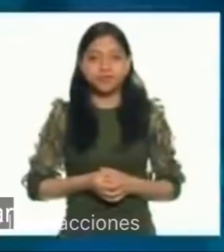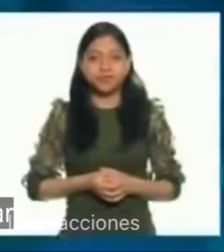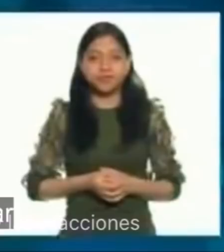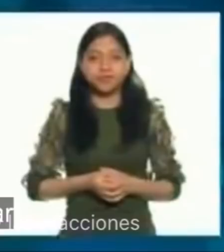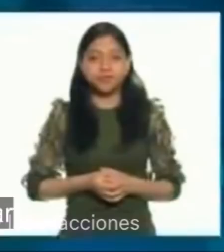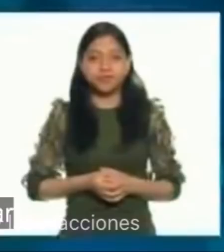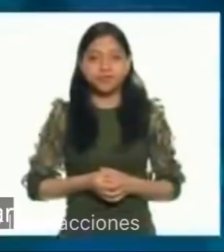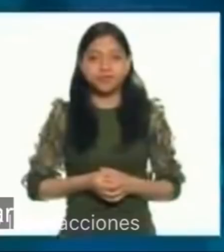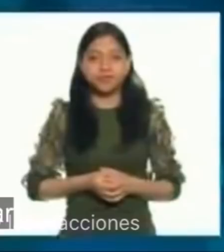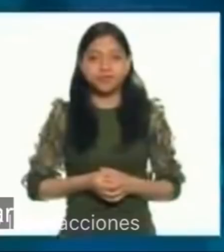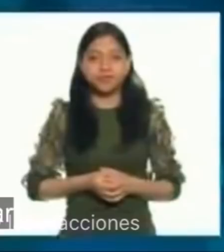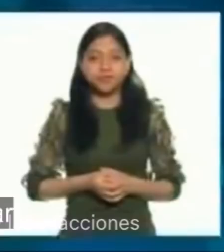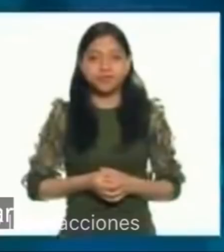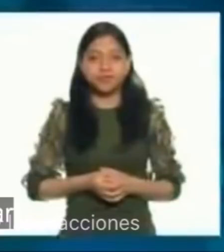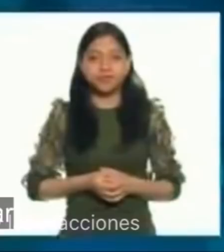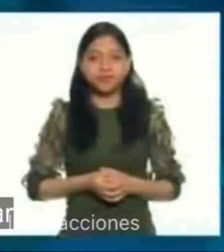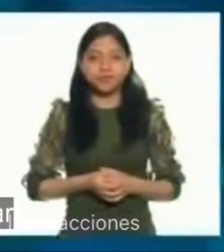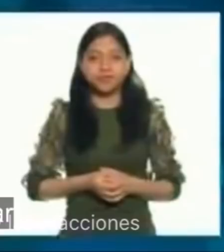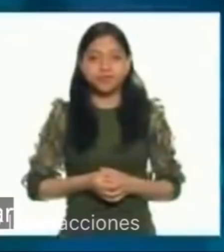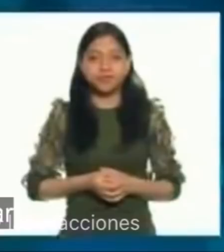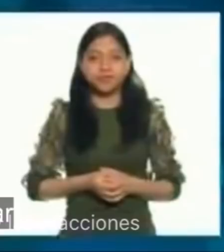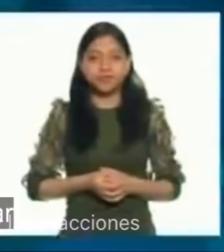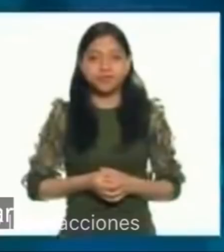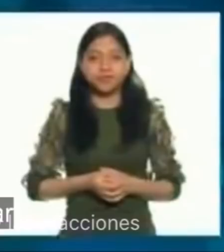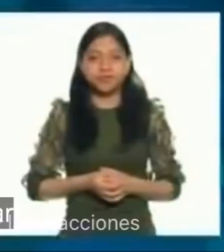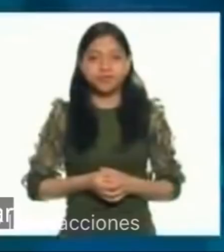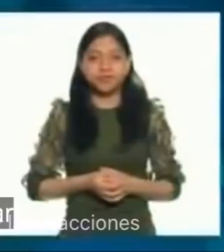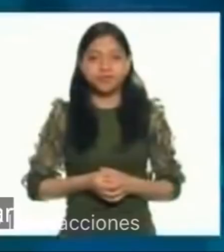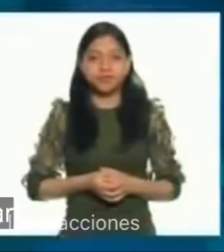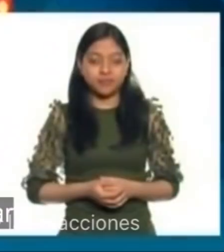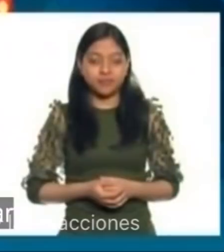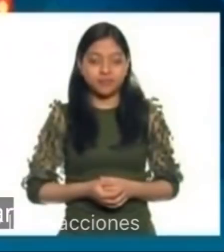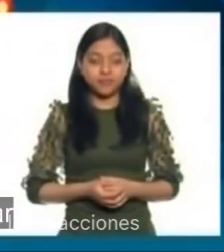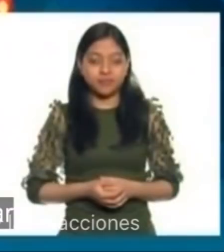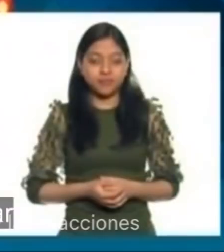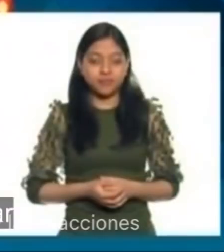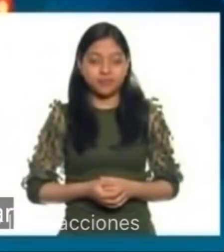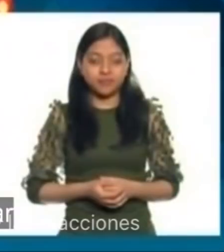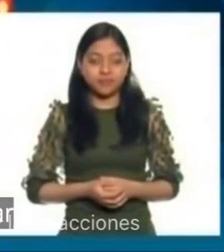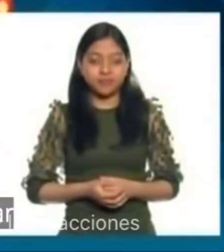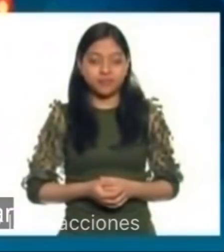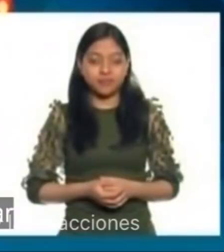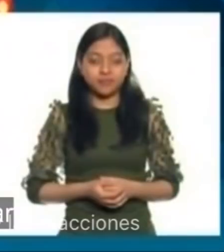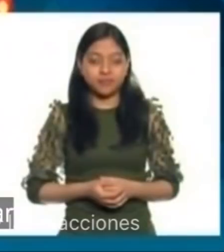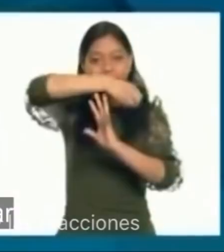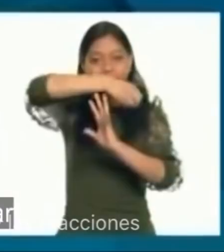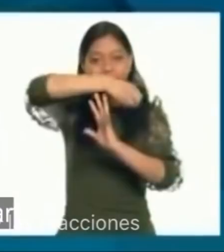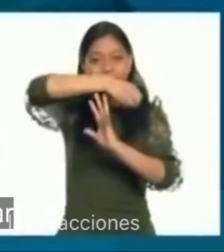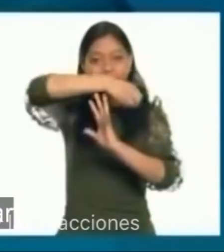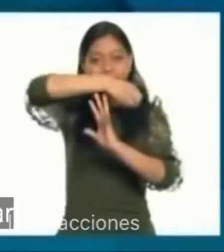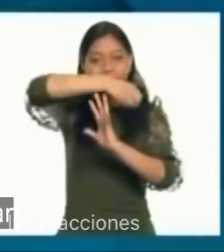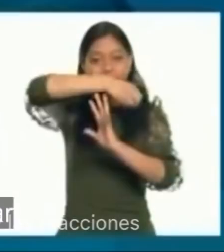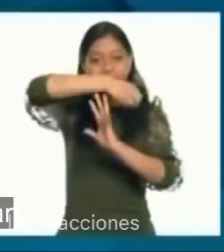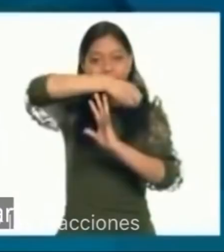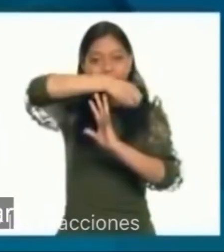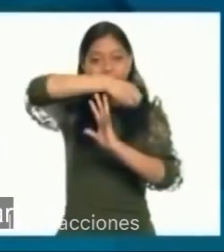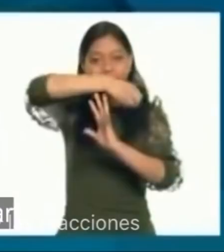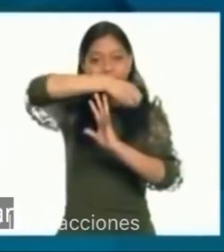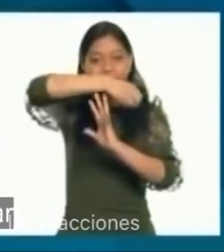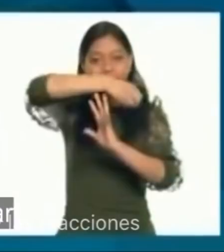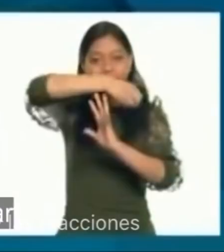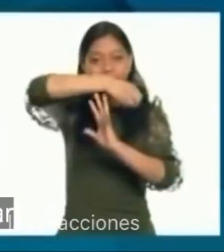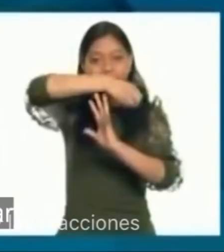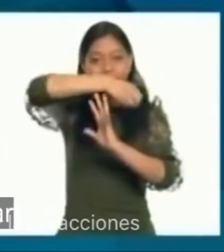que consiste en girar en sí mismo. Gracias a estos periodos tenemos el día y la noche, que ese movimiento de traslación es el recorrido que